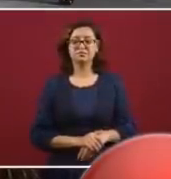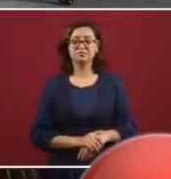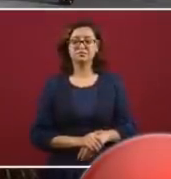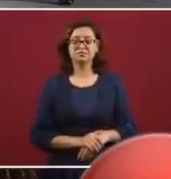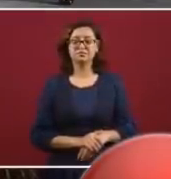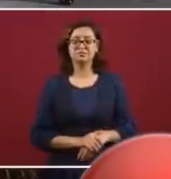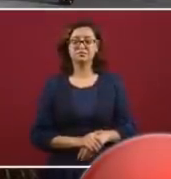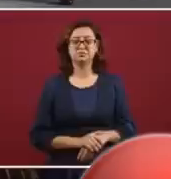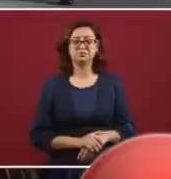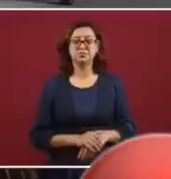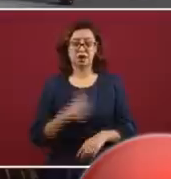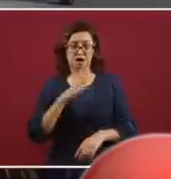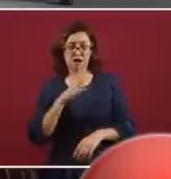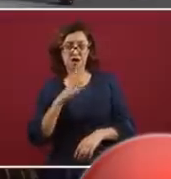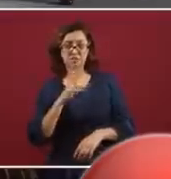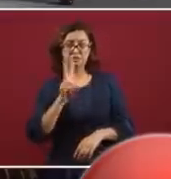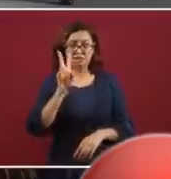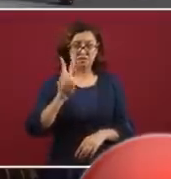si se dio o no se dio.